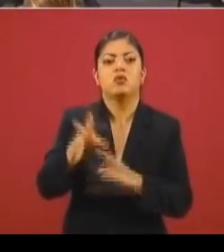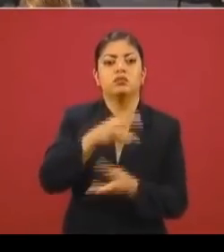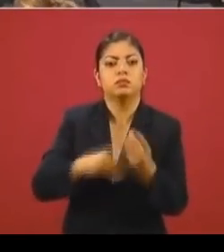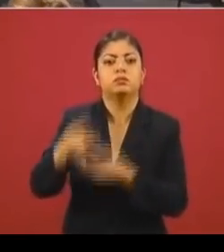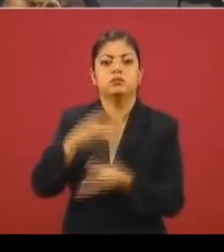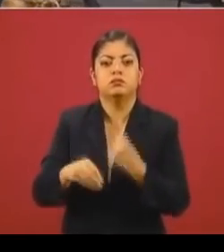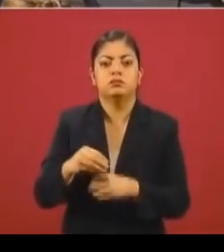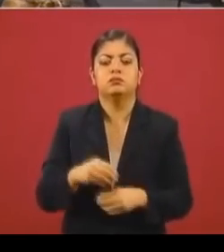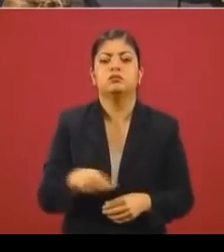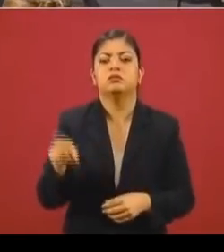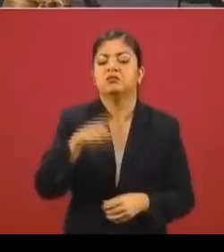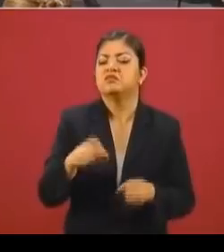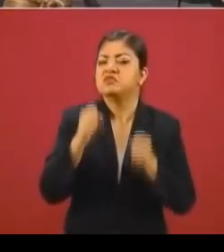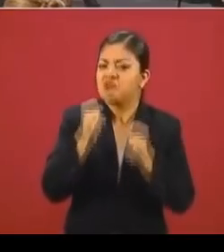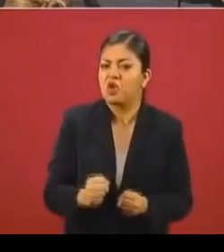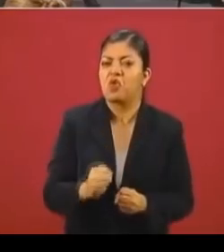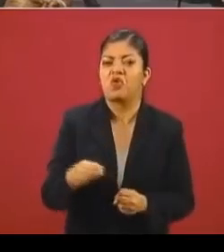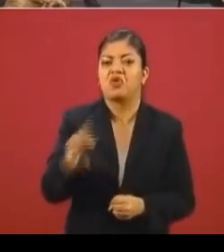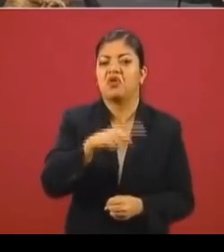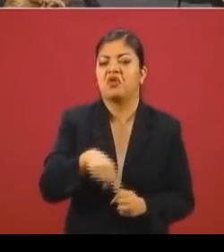Apostaban a que se nos iba a caer la recaudación.